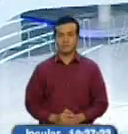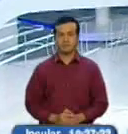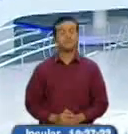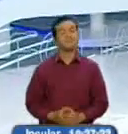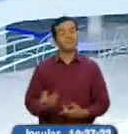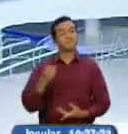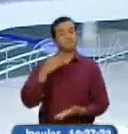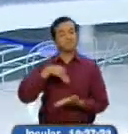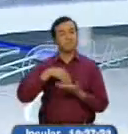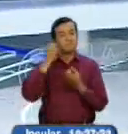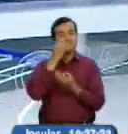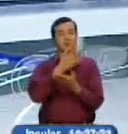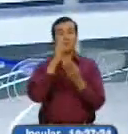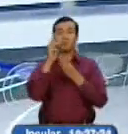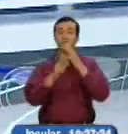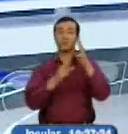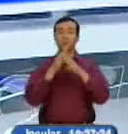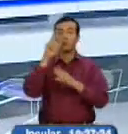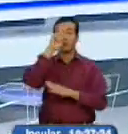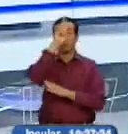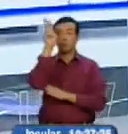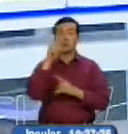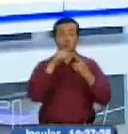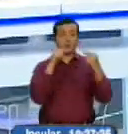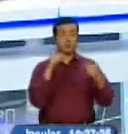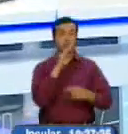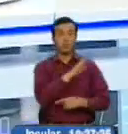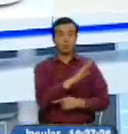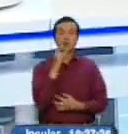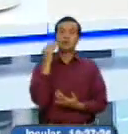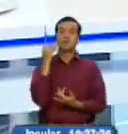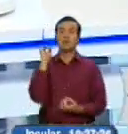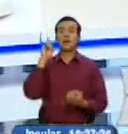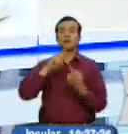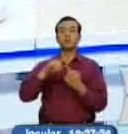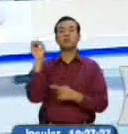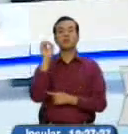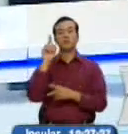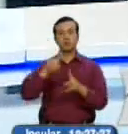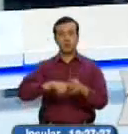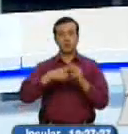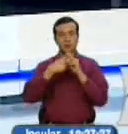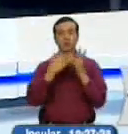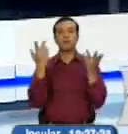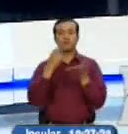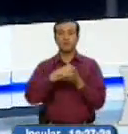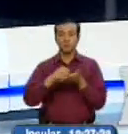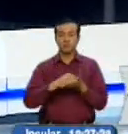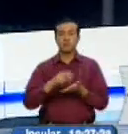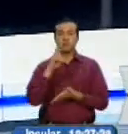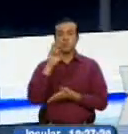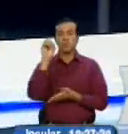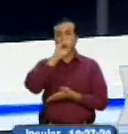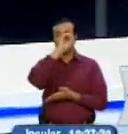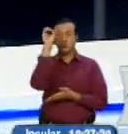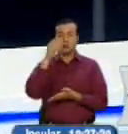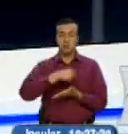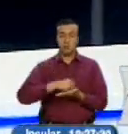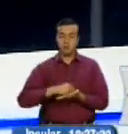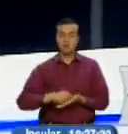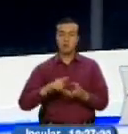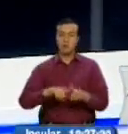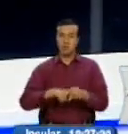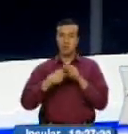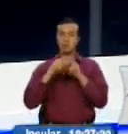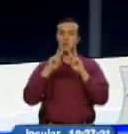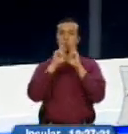De regreso con la información del mundo, en Venezuela la oposición deberá esperar hasta octubre para iniciar la recolección del 20% de firmas y activar